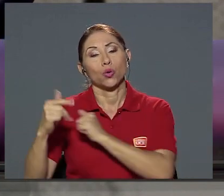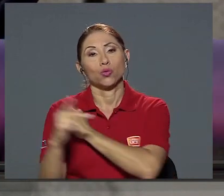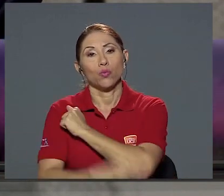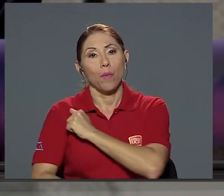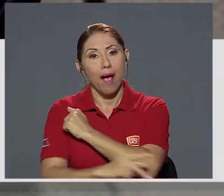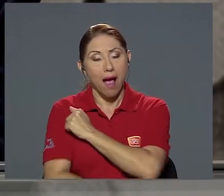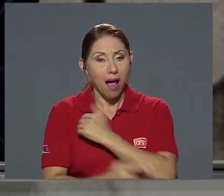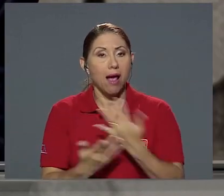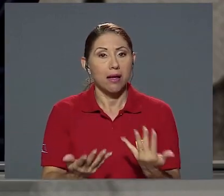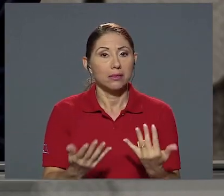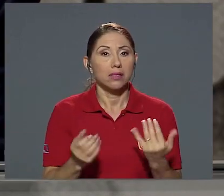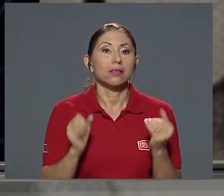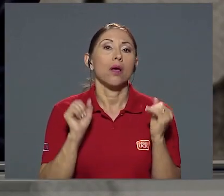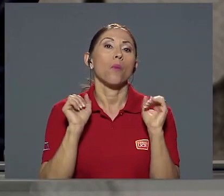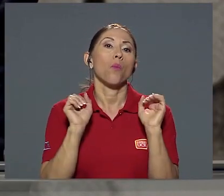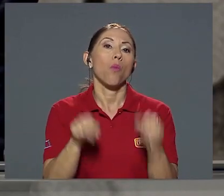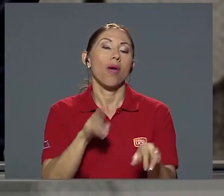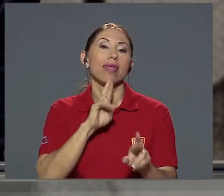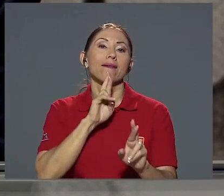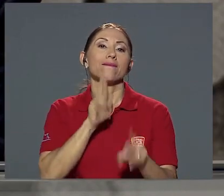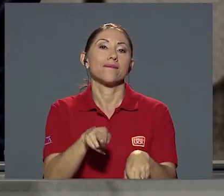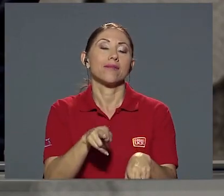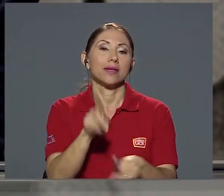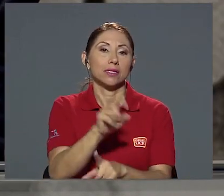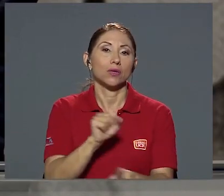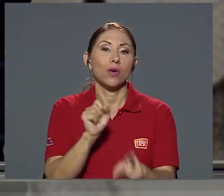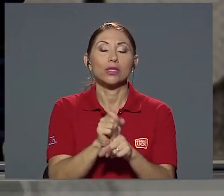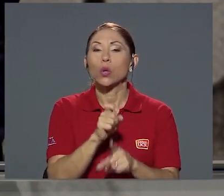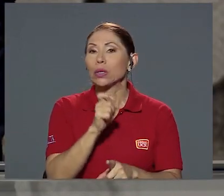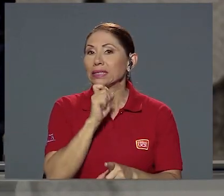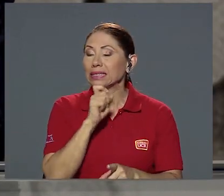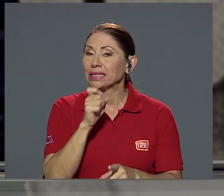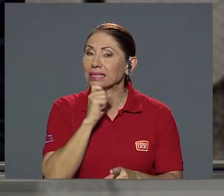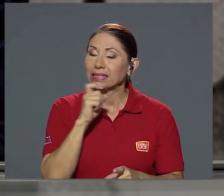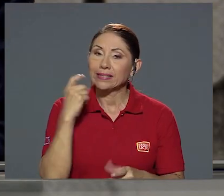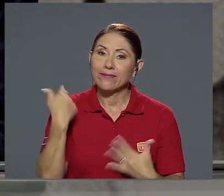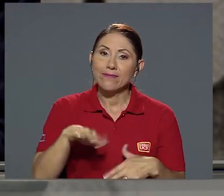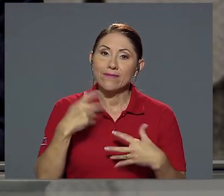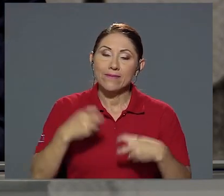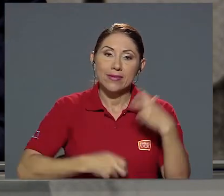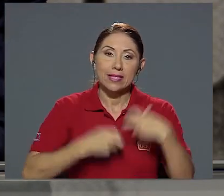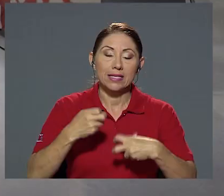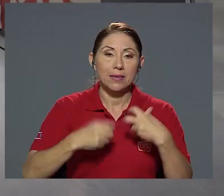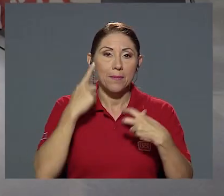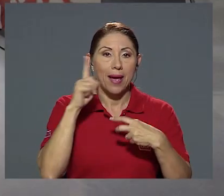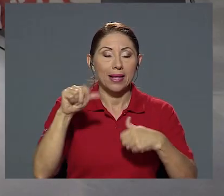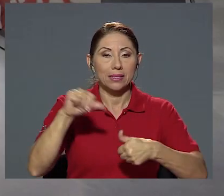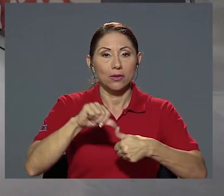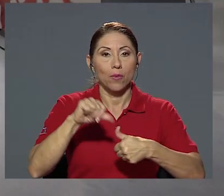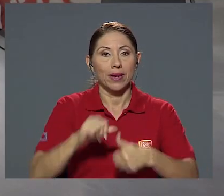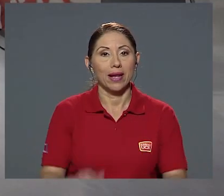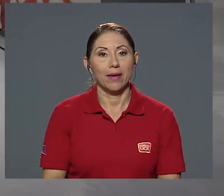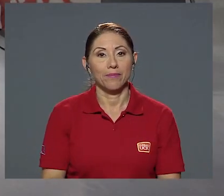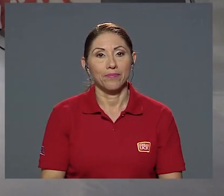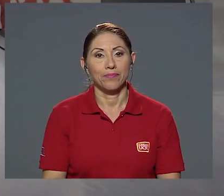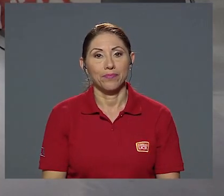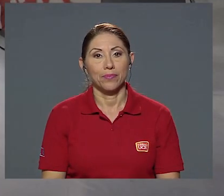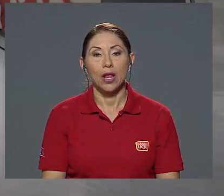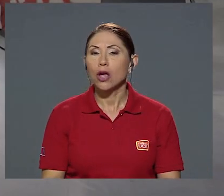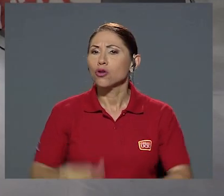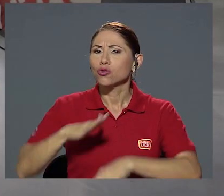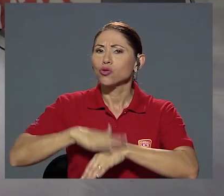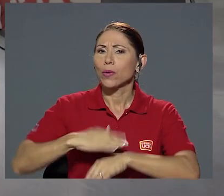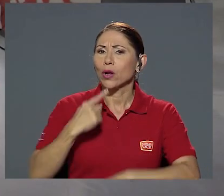externo, podría generar una situación muy crítica para la región centroamericana. Ahora, en relación con lo que